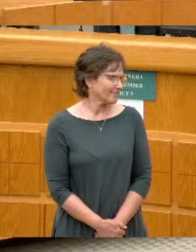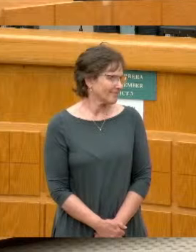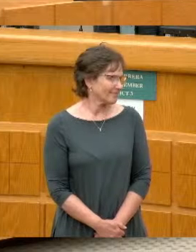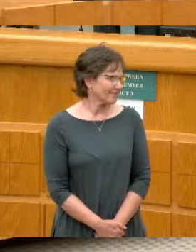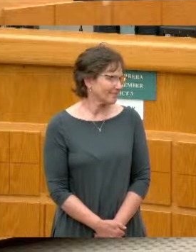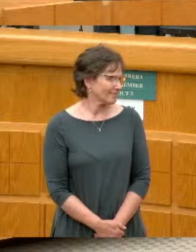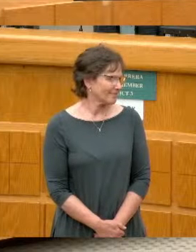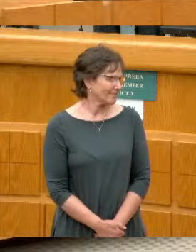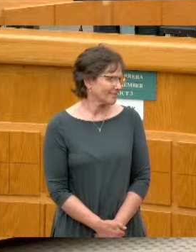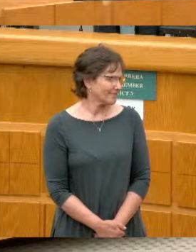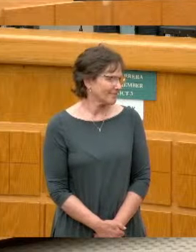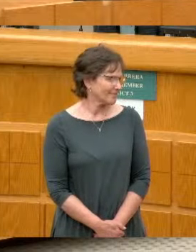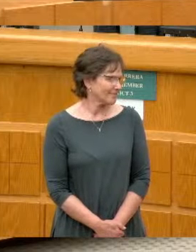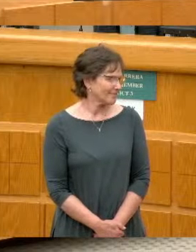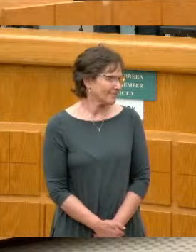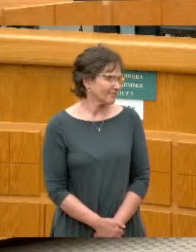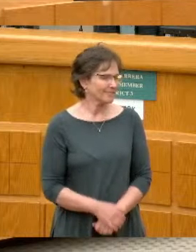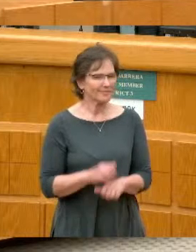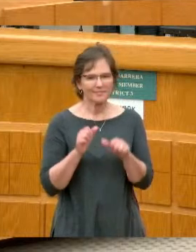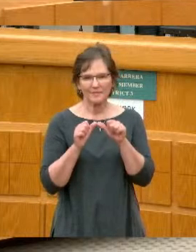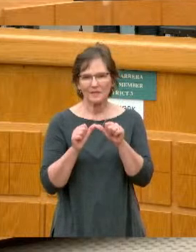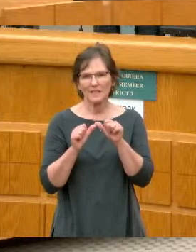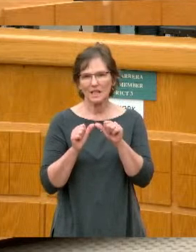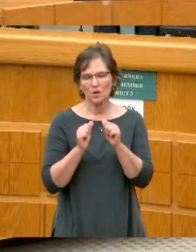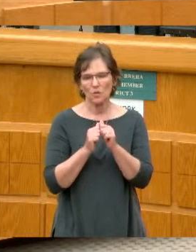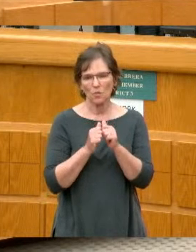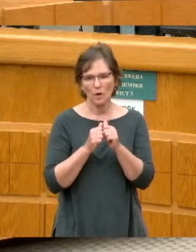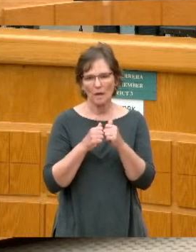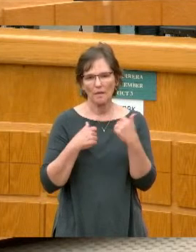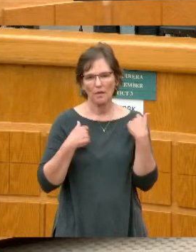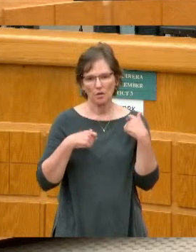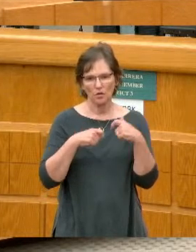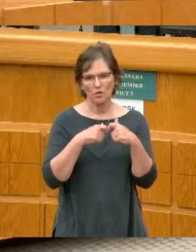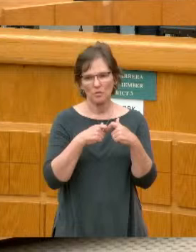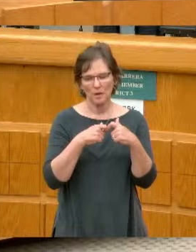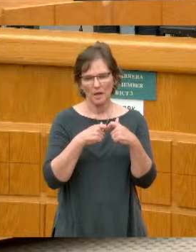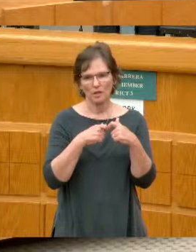con síntomas, puede registrarse a la dirección